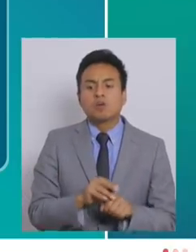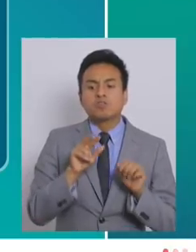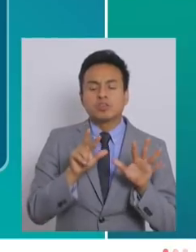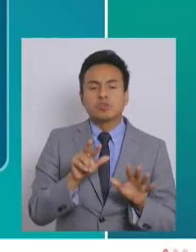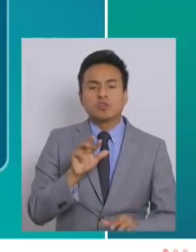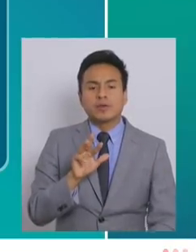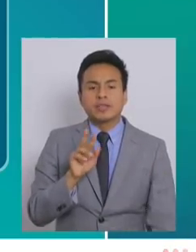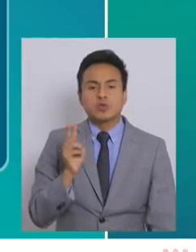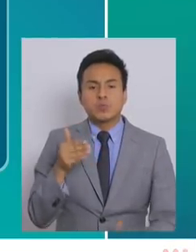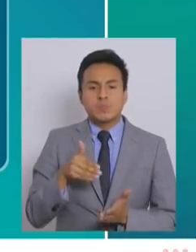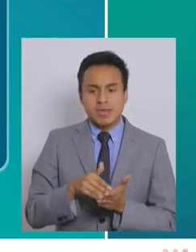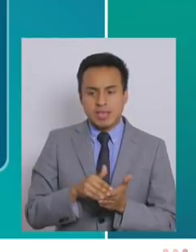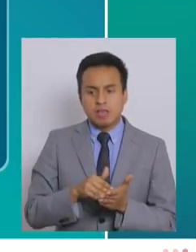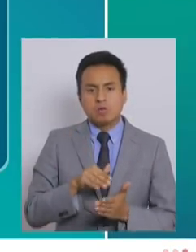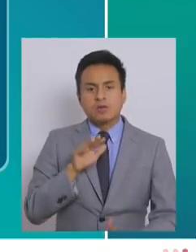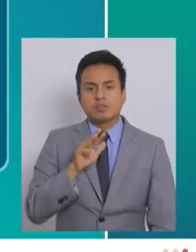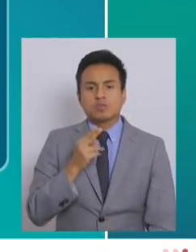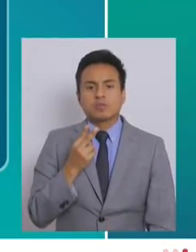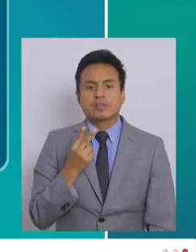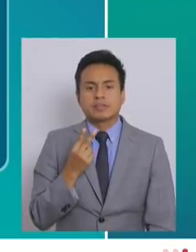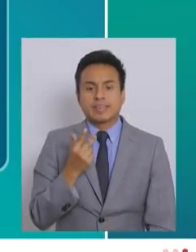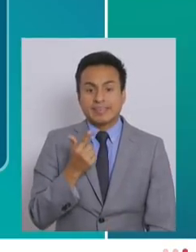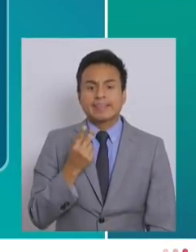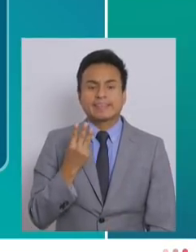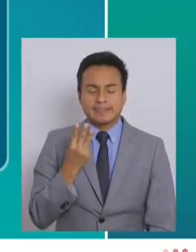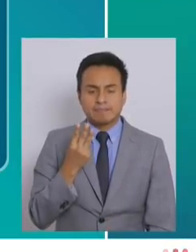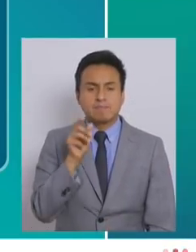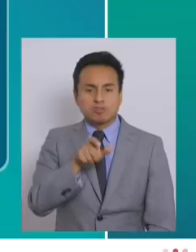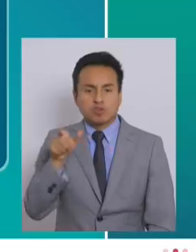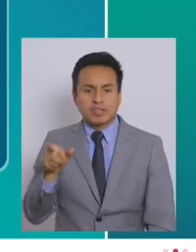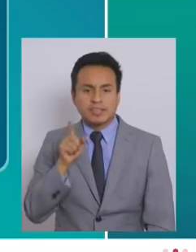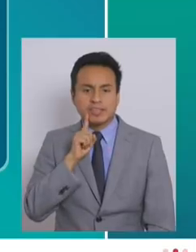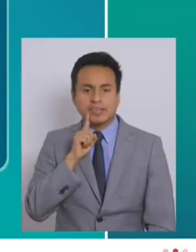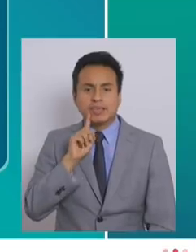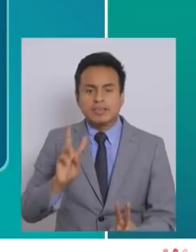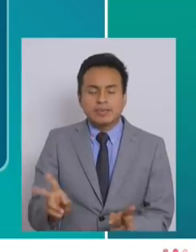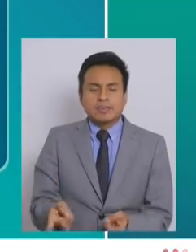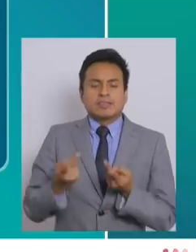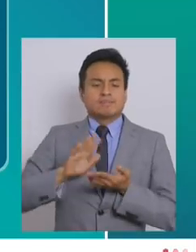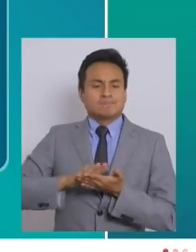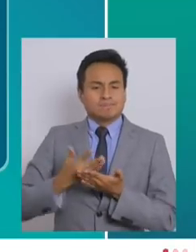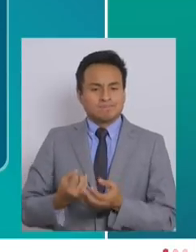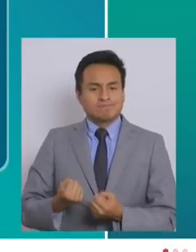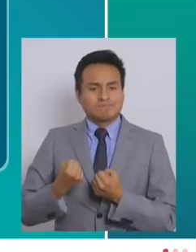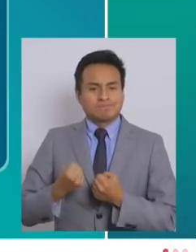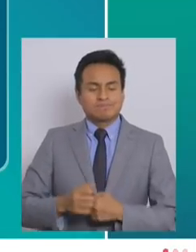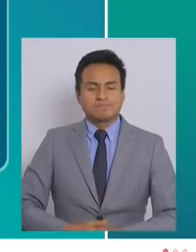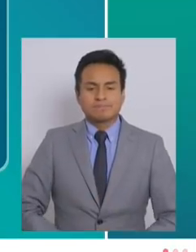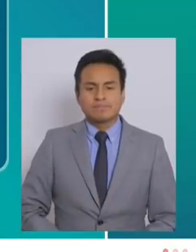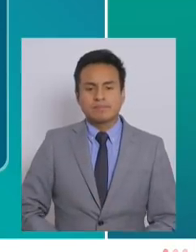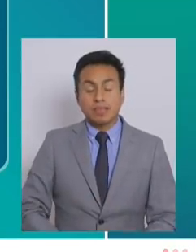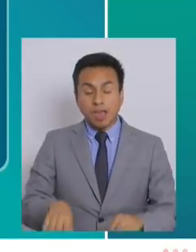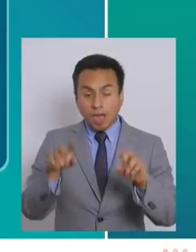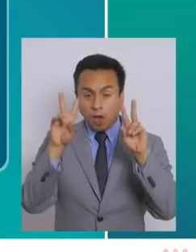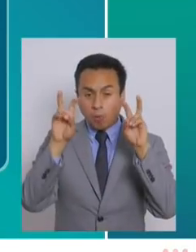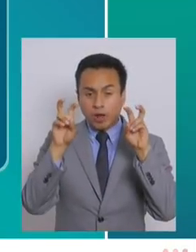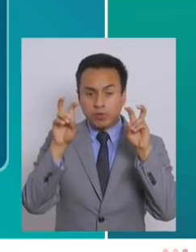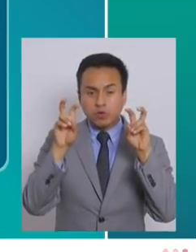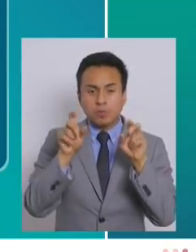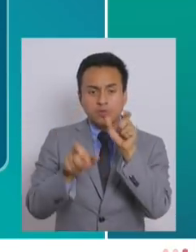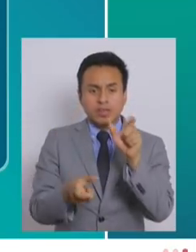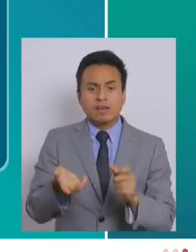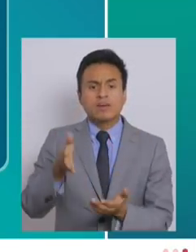892 1973 son casos recuperados en cuanto a los